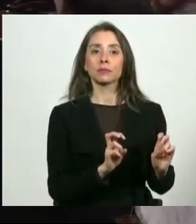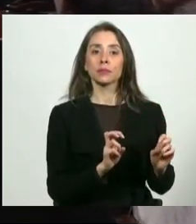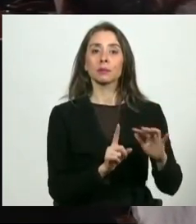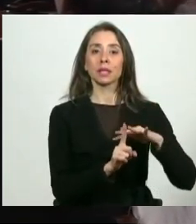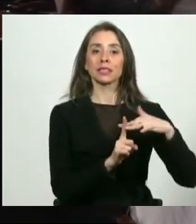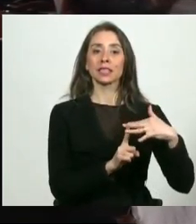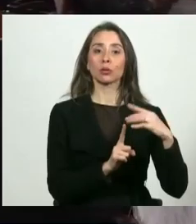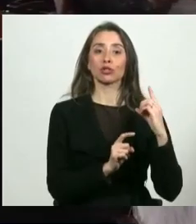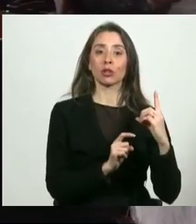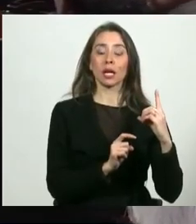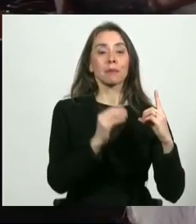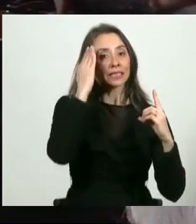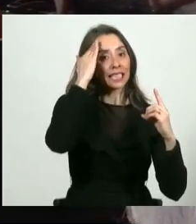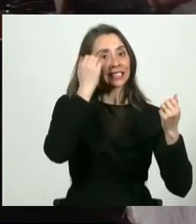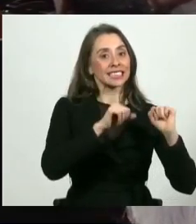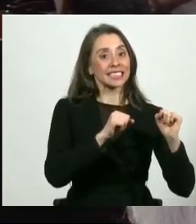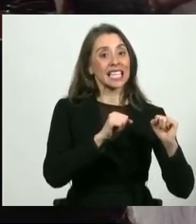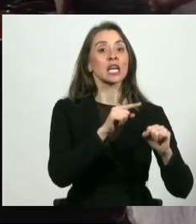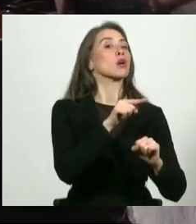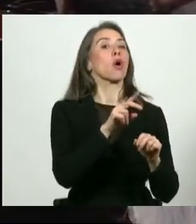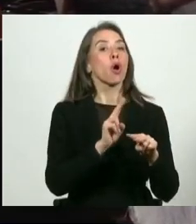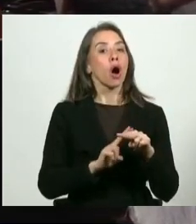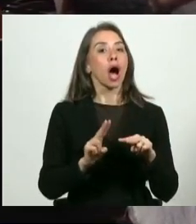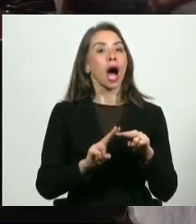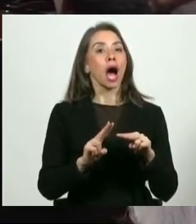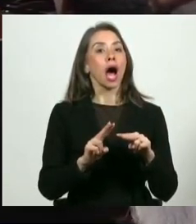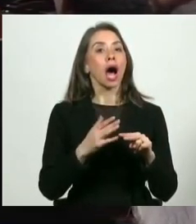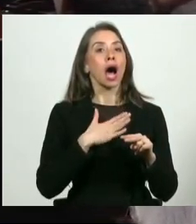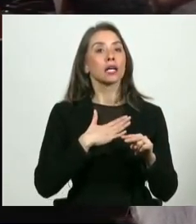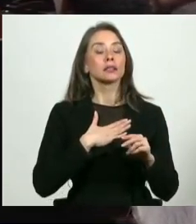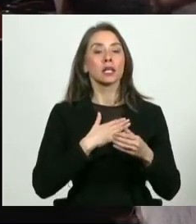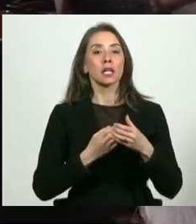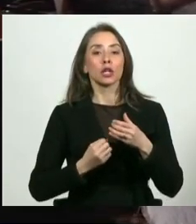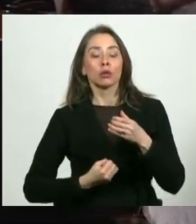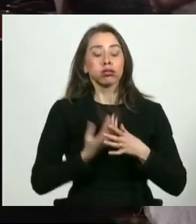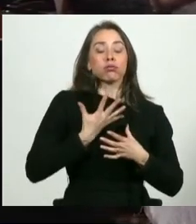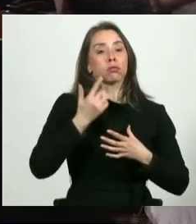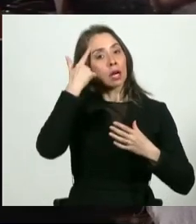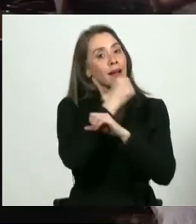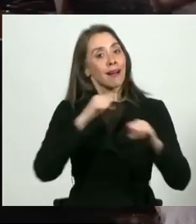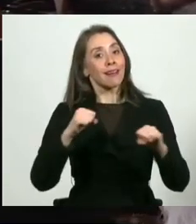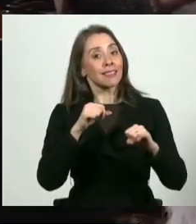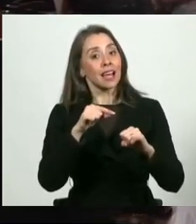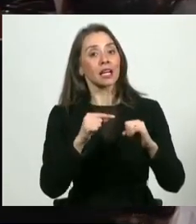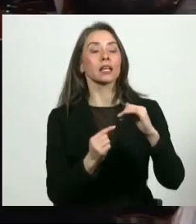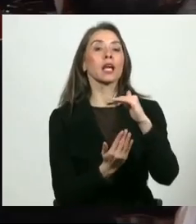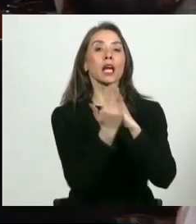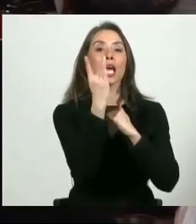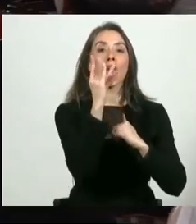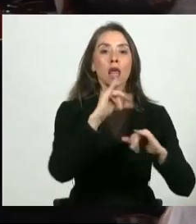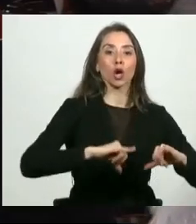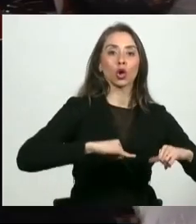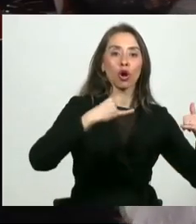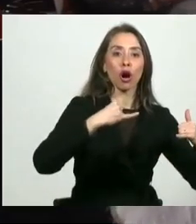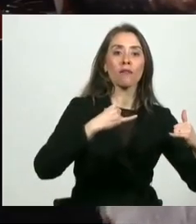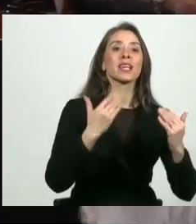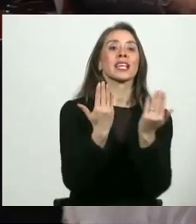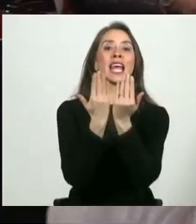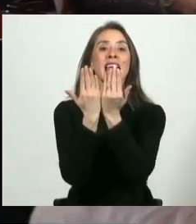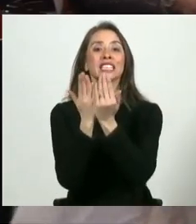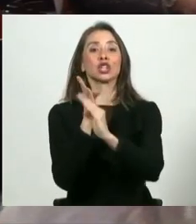situación de discapacidad de causa psíquica tienden a generar sus brotes a temprana edad, y eso significa también un abandono temprano de lo que es la educación